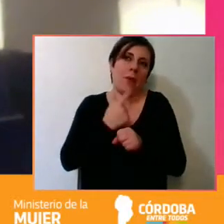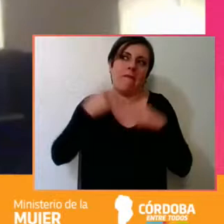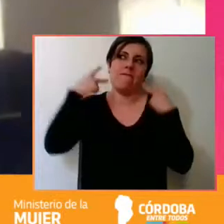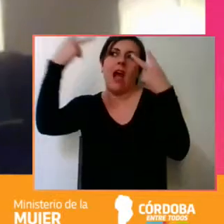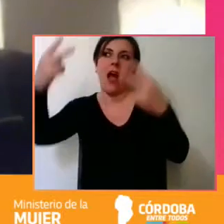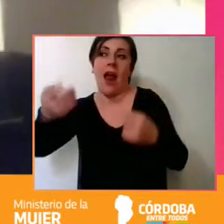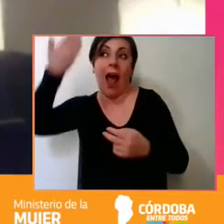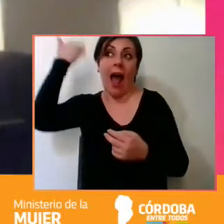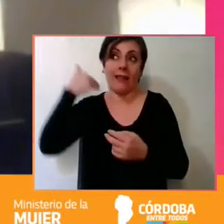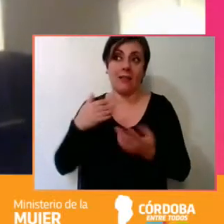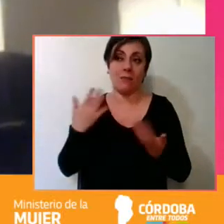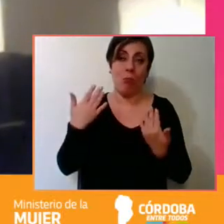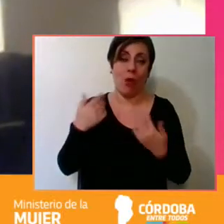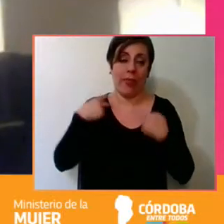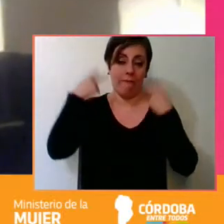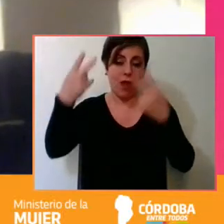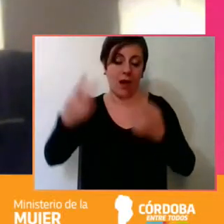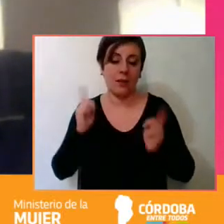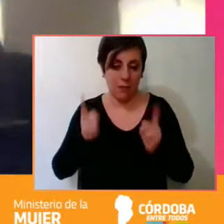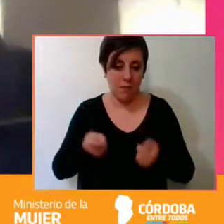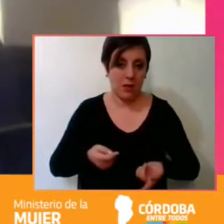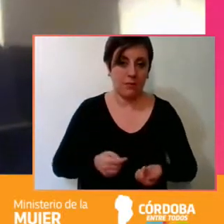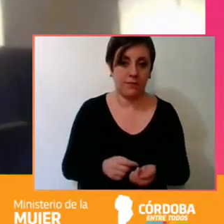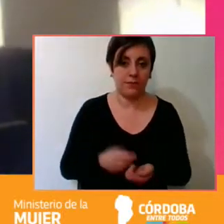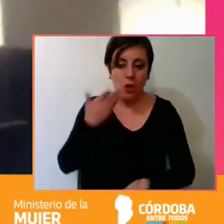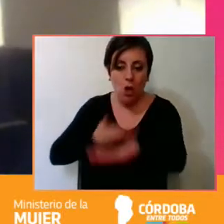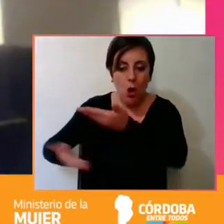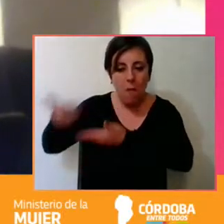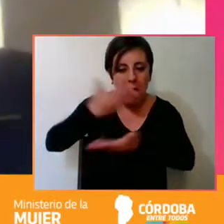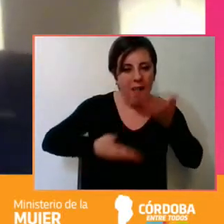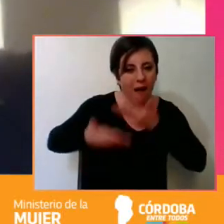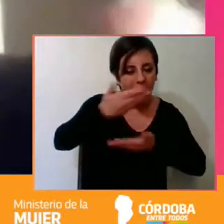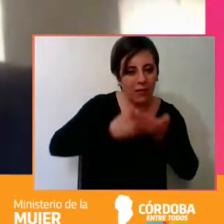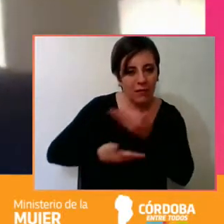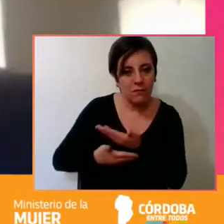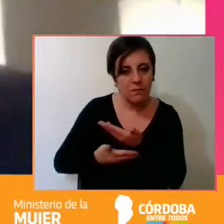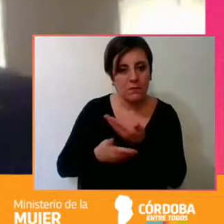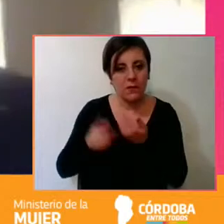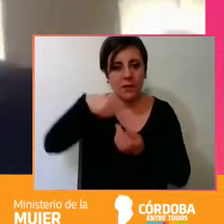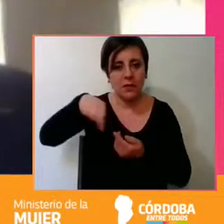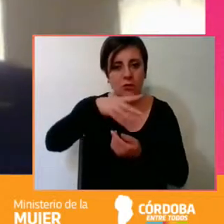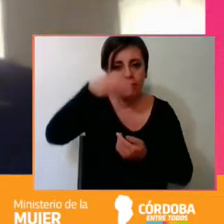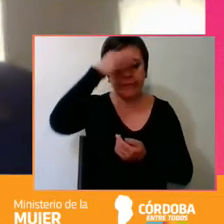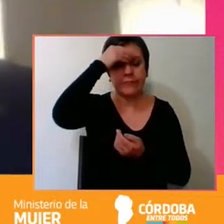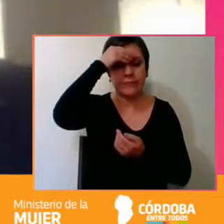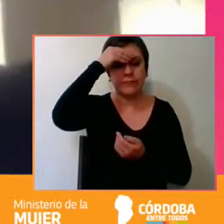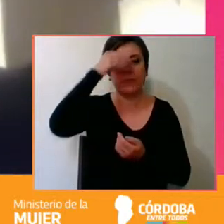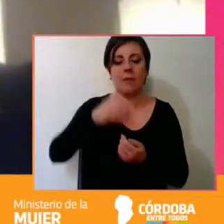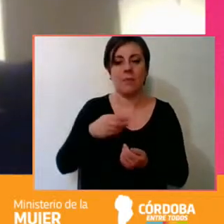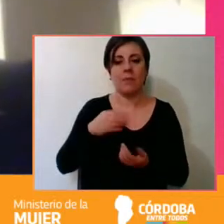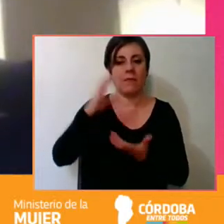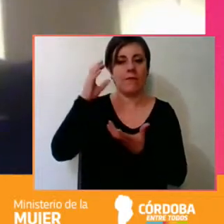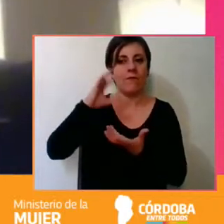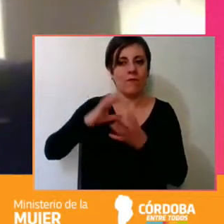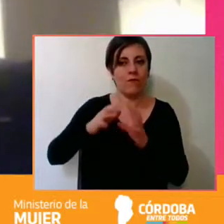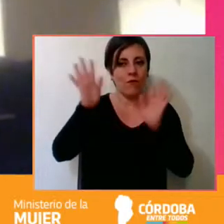se podía y esperemos que pronto se pueda. Compartir. Y todo eso, las acciones de formación nos sirven muy bien para estas